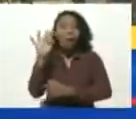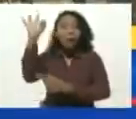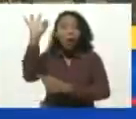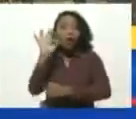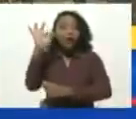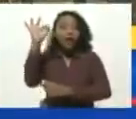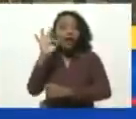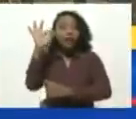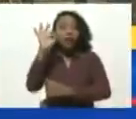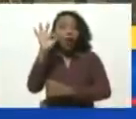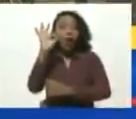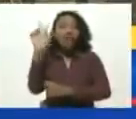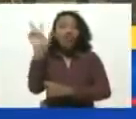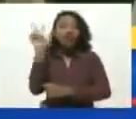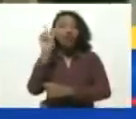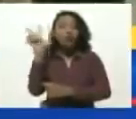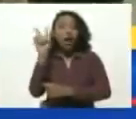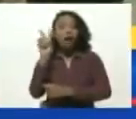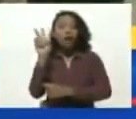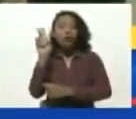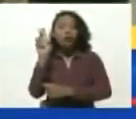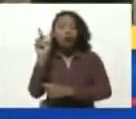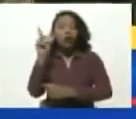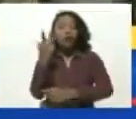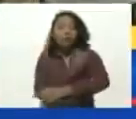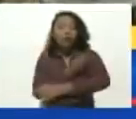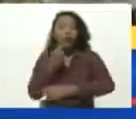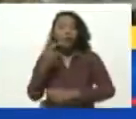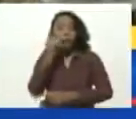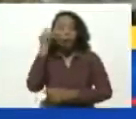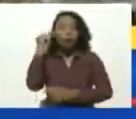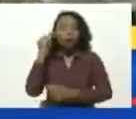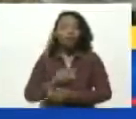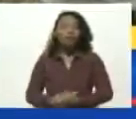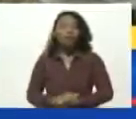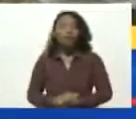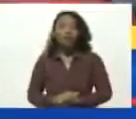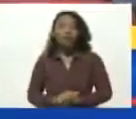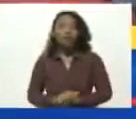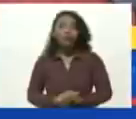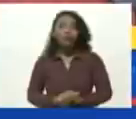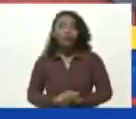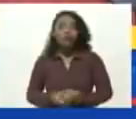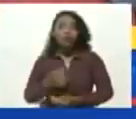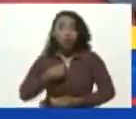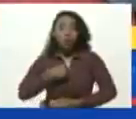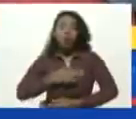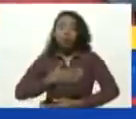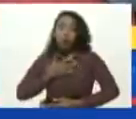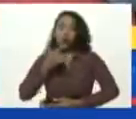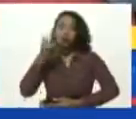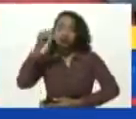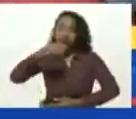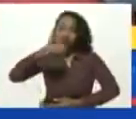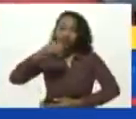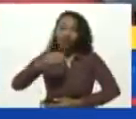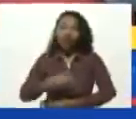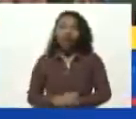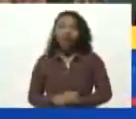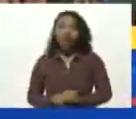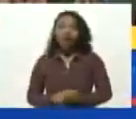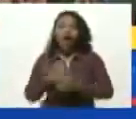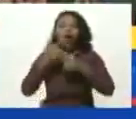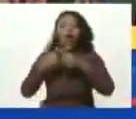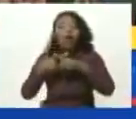53.5% de venezolanos y venezolanas vacunadas. Y puedo decir hoy al resto